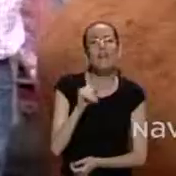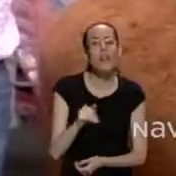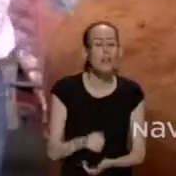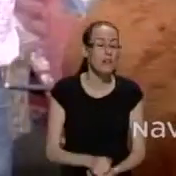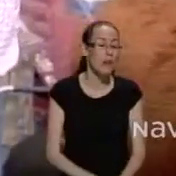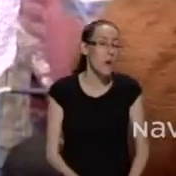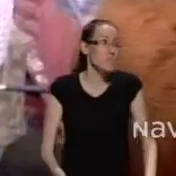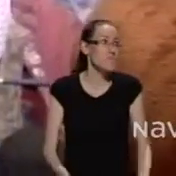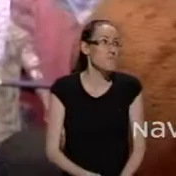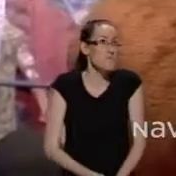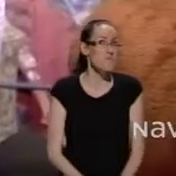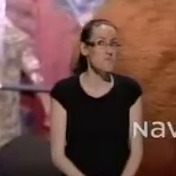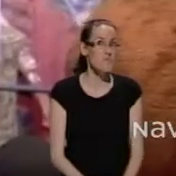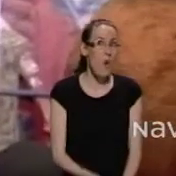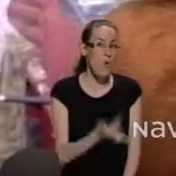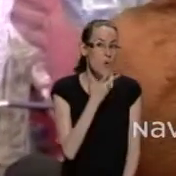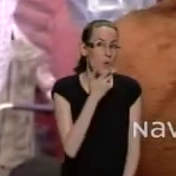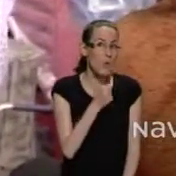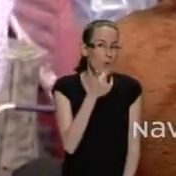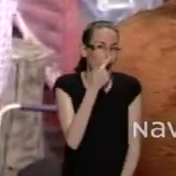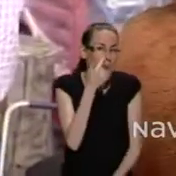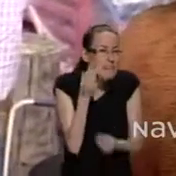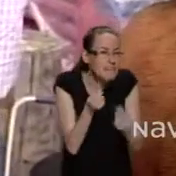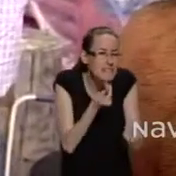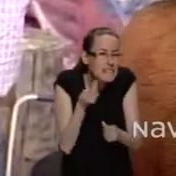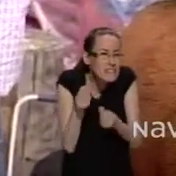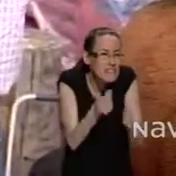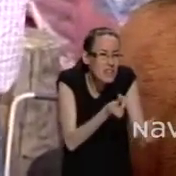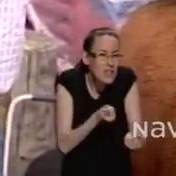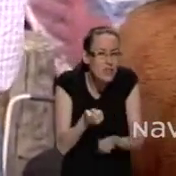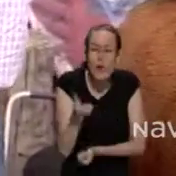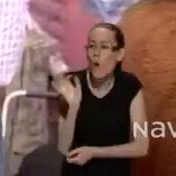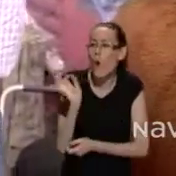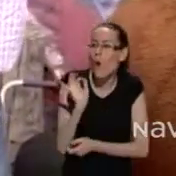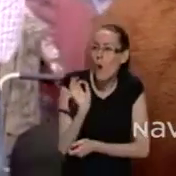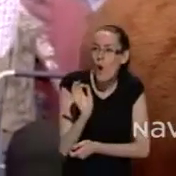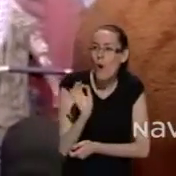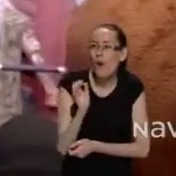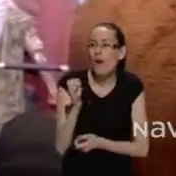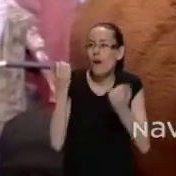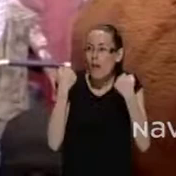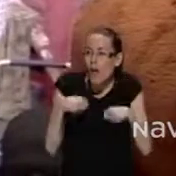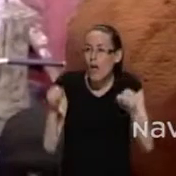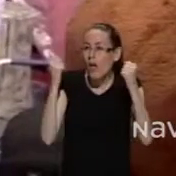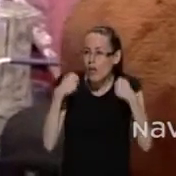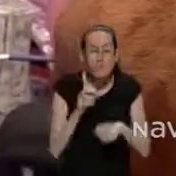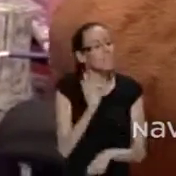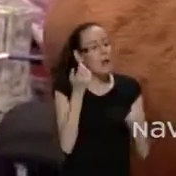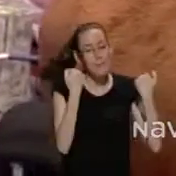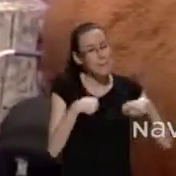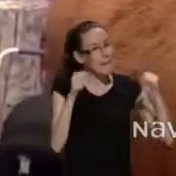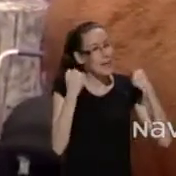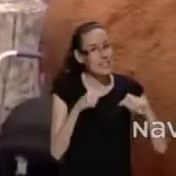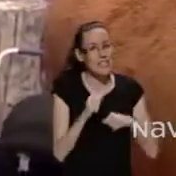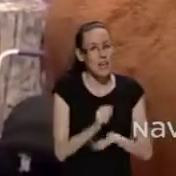Bueno, conocimiento, pues es un poco de intuición y de imaginación. O muchos, muchos. Sí, hacer muchos, porque para llegar a esto, pues